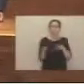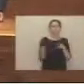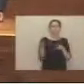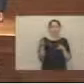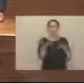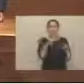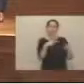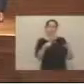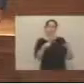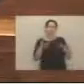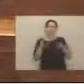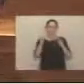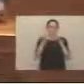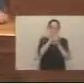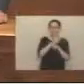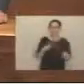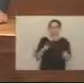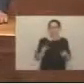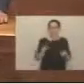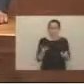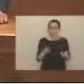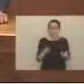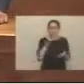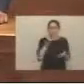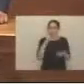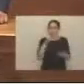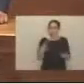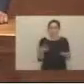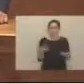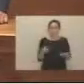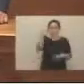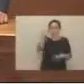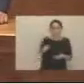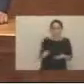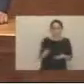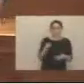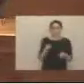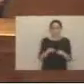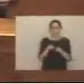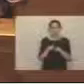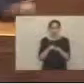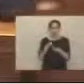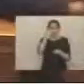entonces, ¿hasta qué punto se puede convertir en el árbitro moral de esta comunidad?